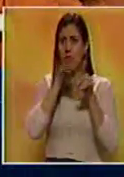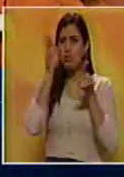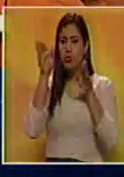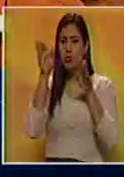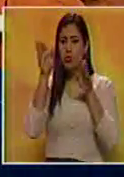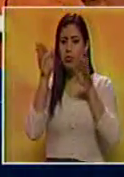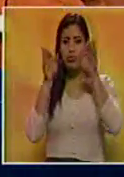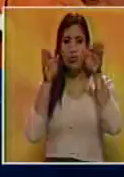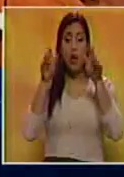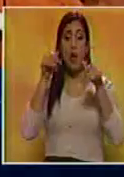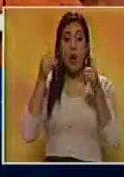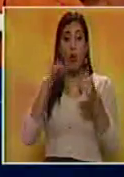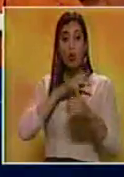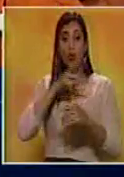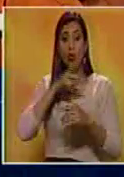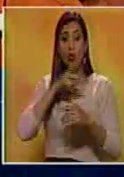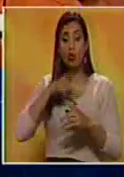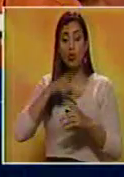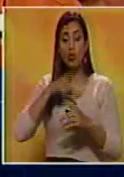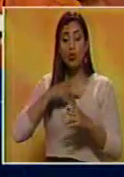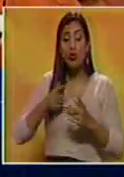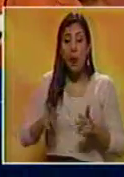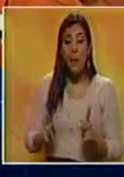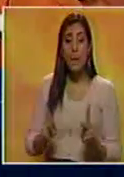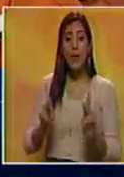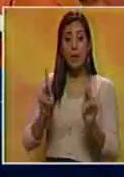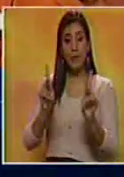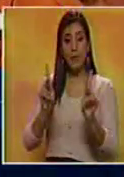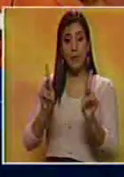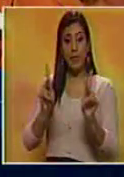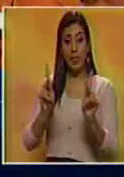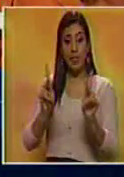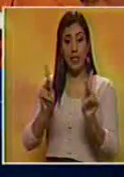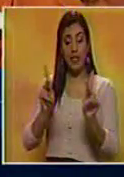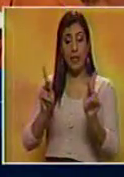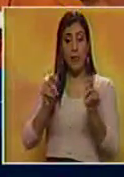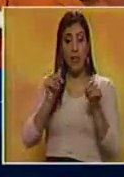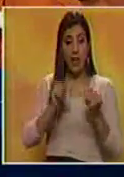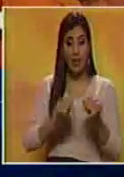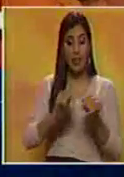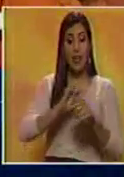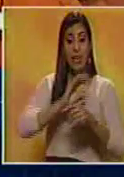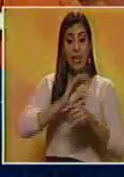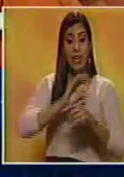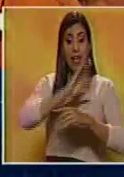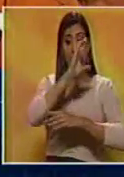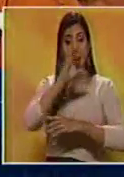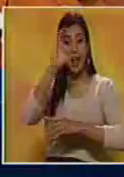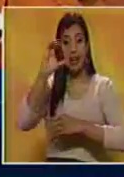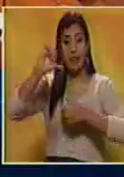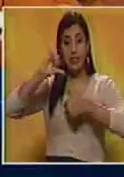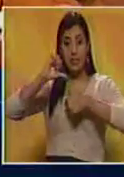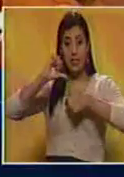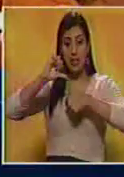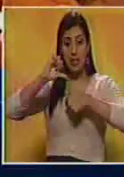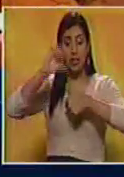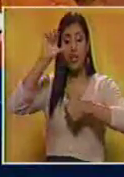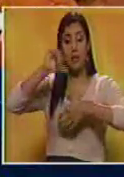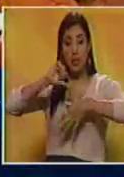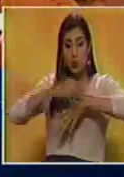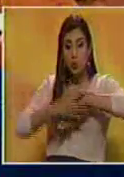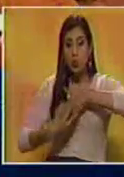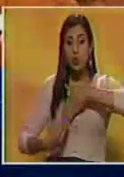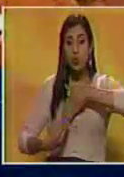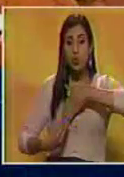destinos que Conviasa le va a permitir tanto al Caribe, Centroamérica y